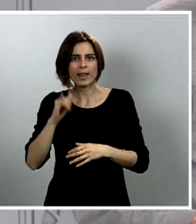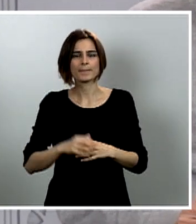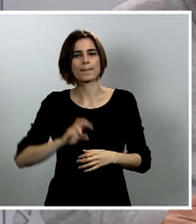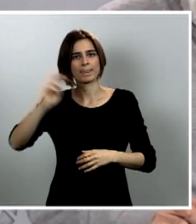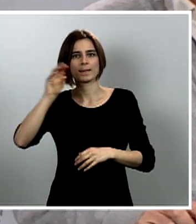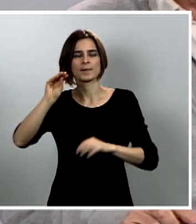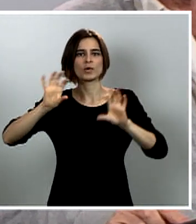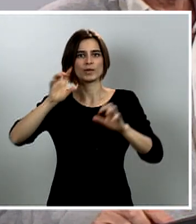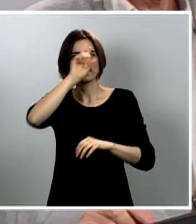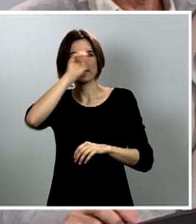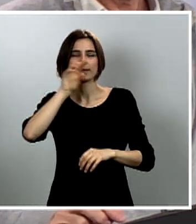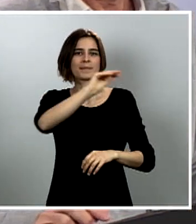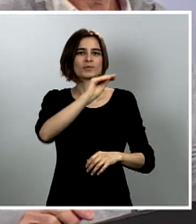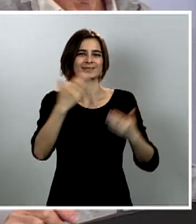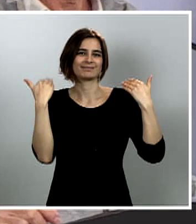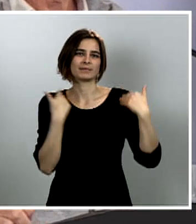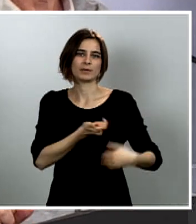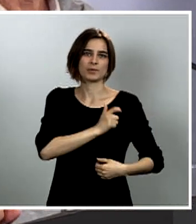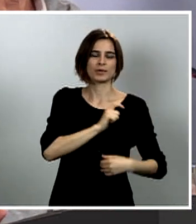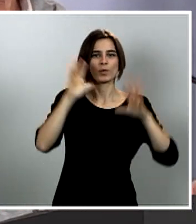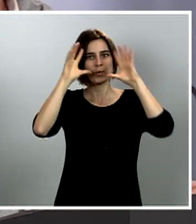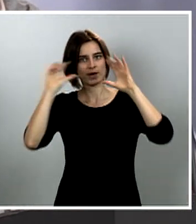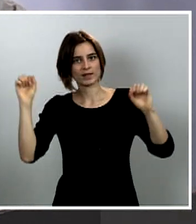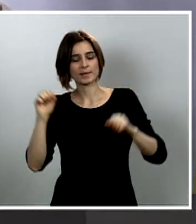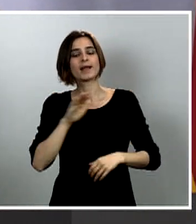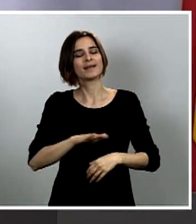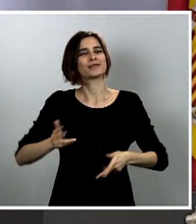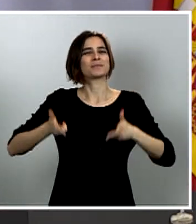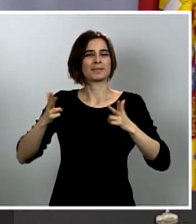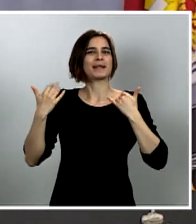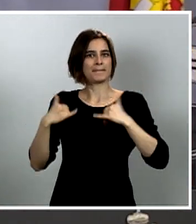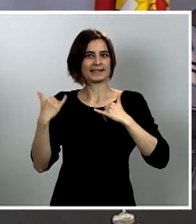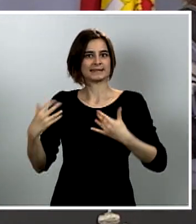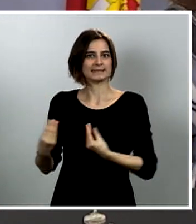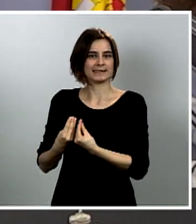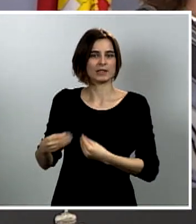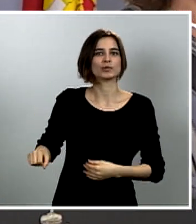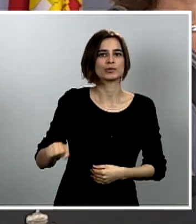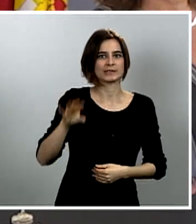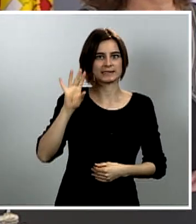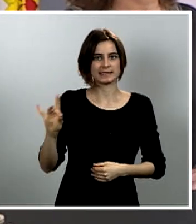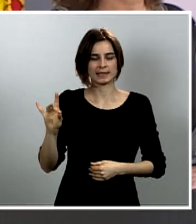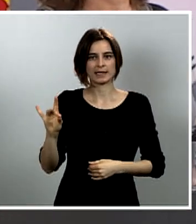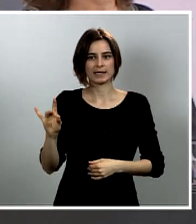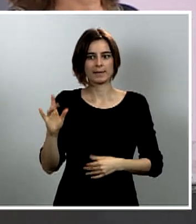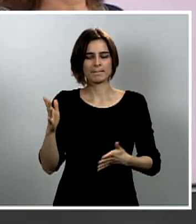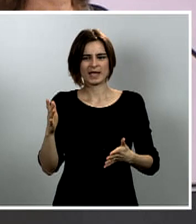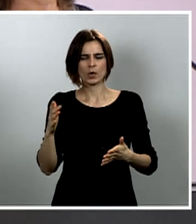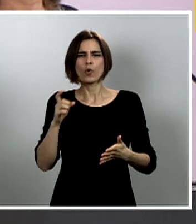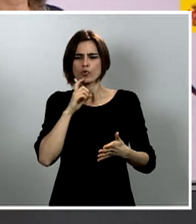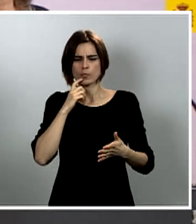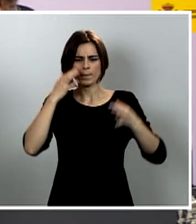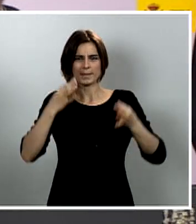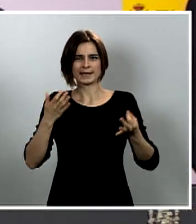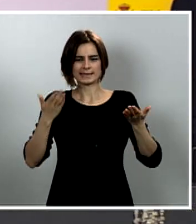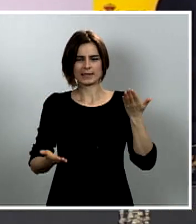Civil. Los niños van a poder salir a dar un paseo. ¿Cómo se afronta este paso desde el punto de vista de la seguridad para evitar que salgan más de una vez al día